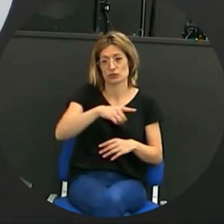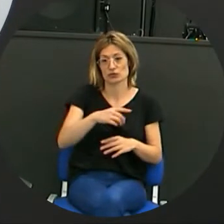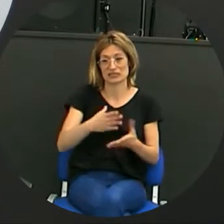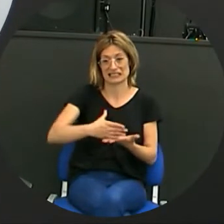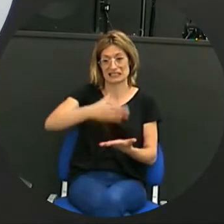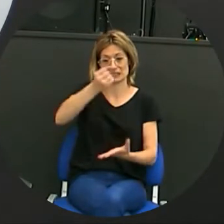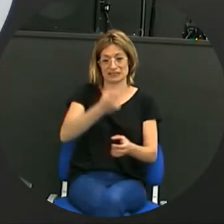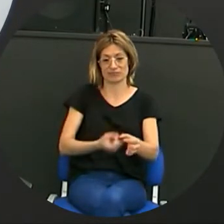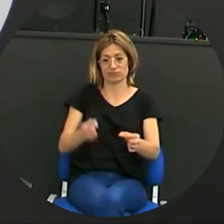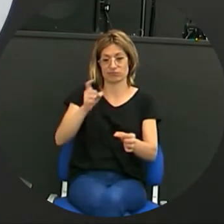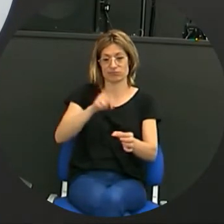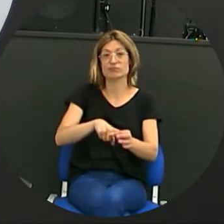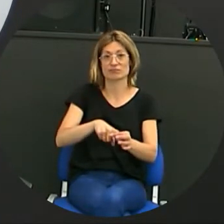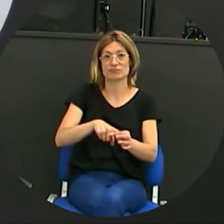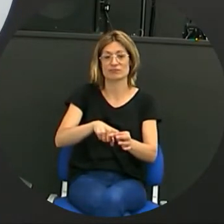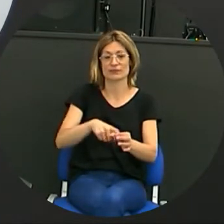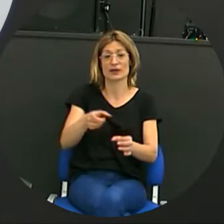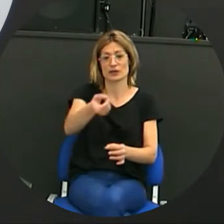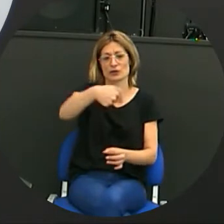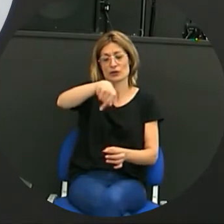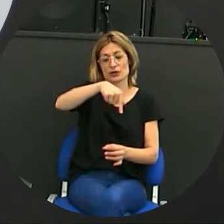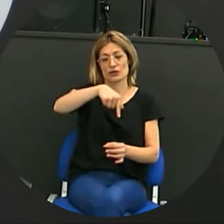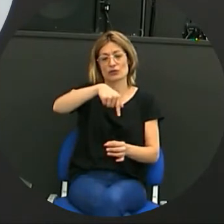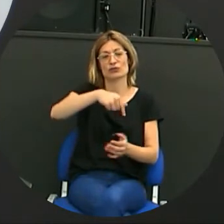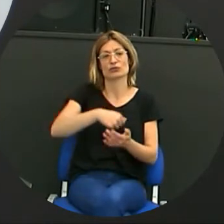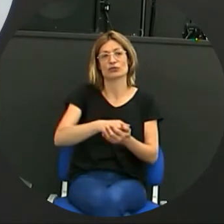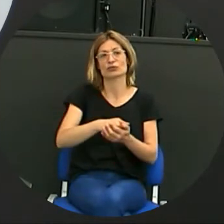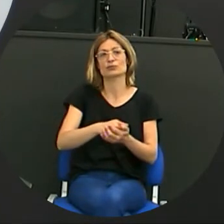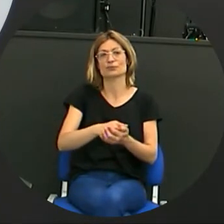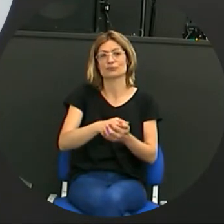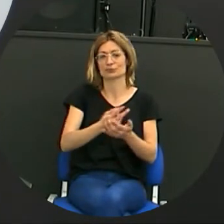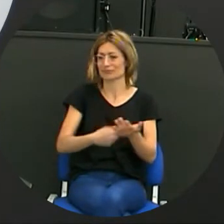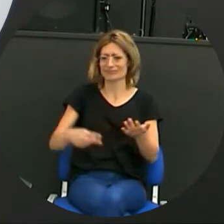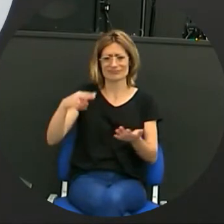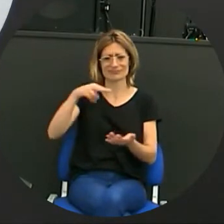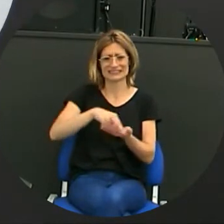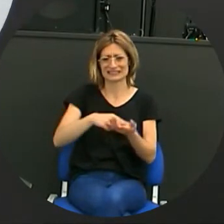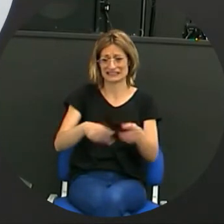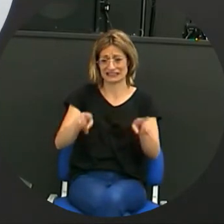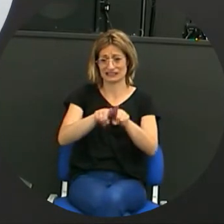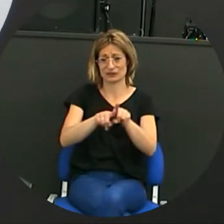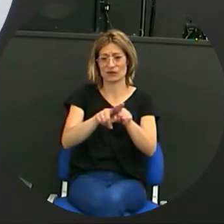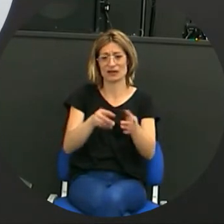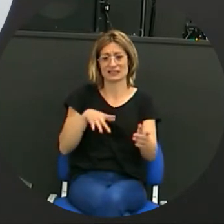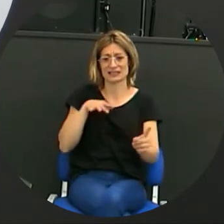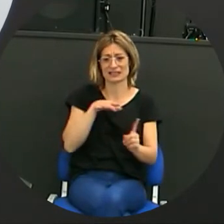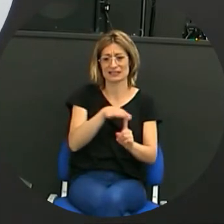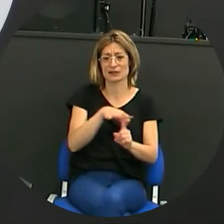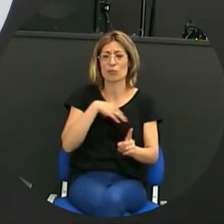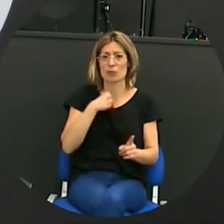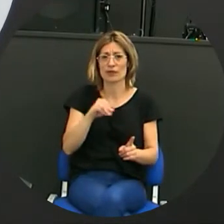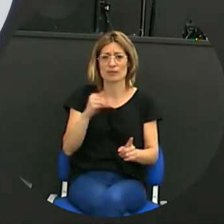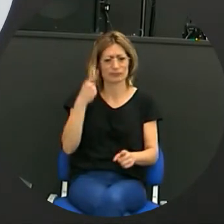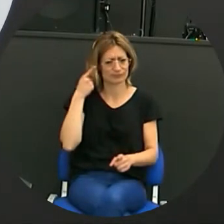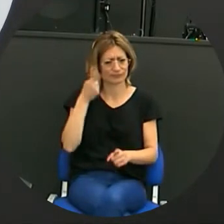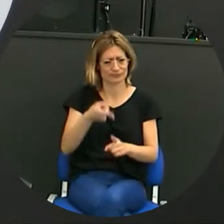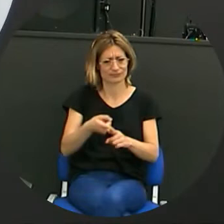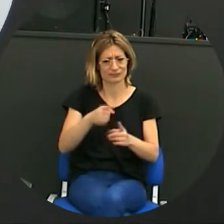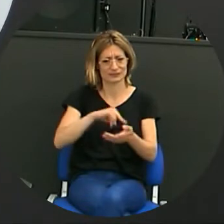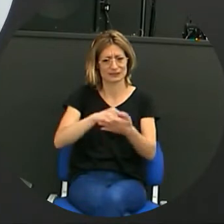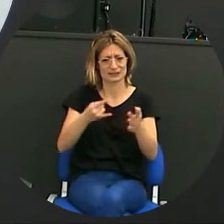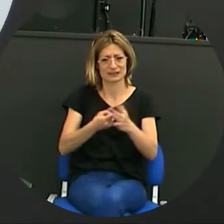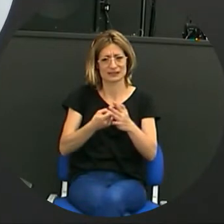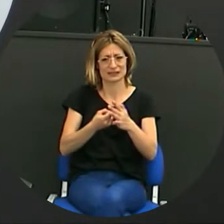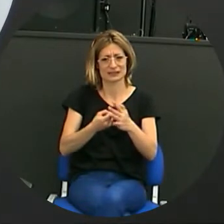iglesia. Nosotros somos quienes podemos levantarnos como discípulos para establecer el sistema dentro